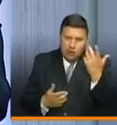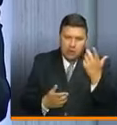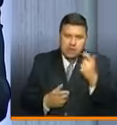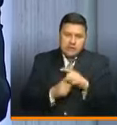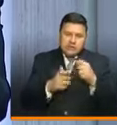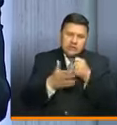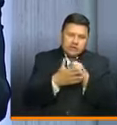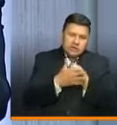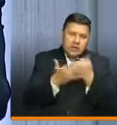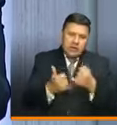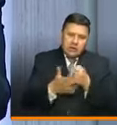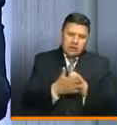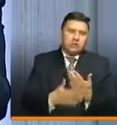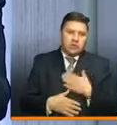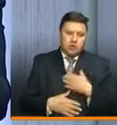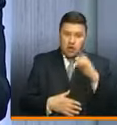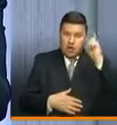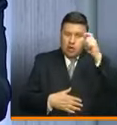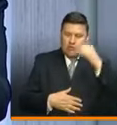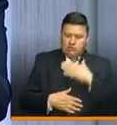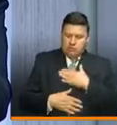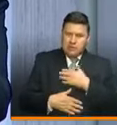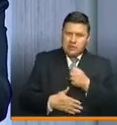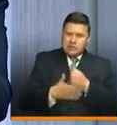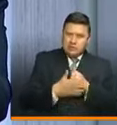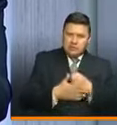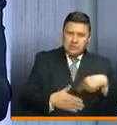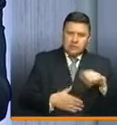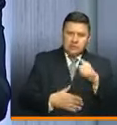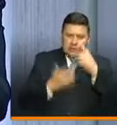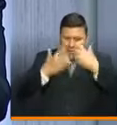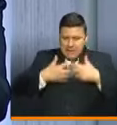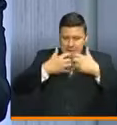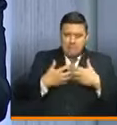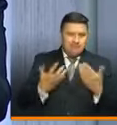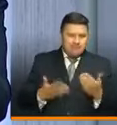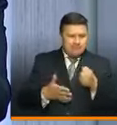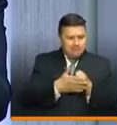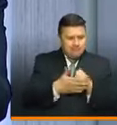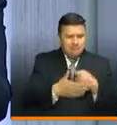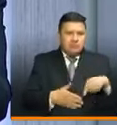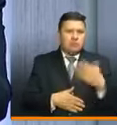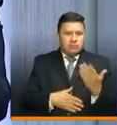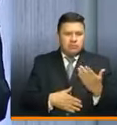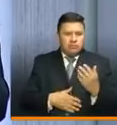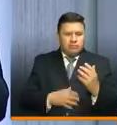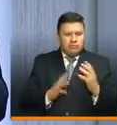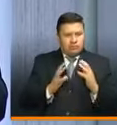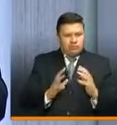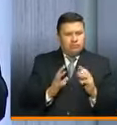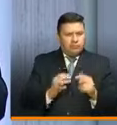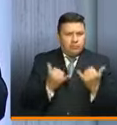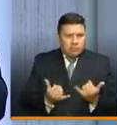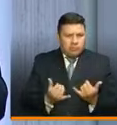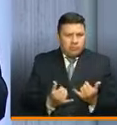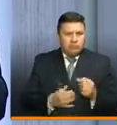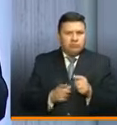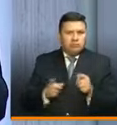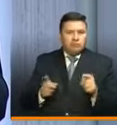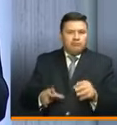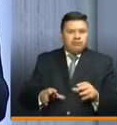gran reto que tenemos como gobierno, el reto que tienen los industriales, el reto que tienen en particular ahora aquellos